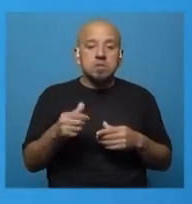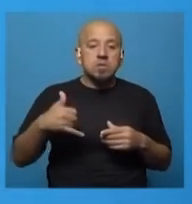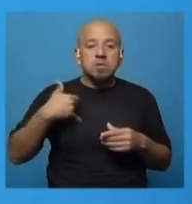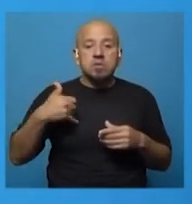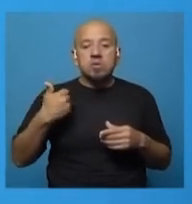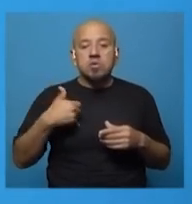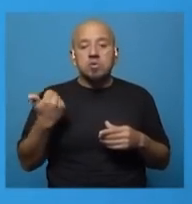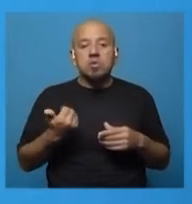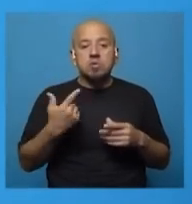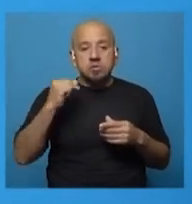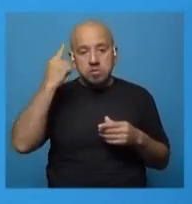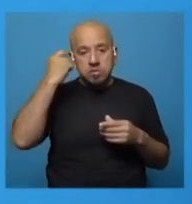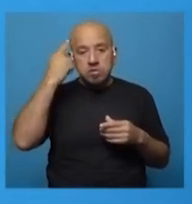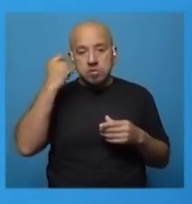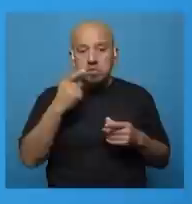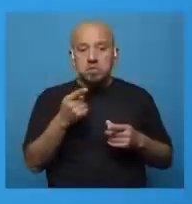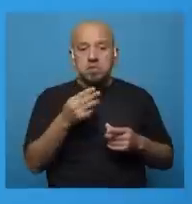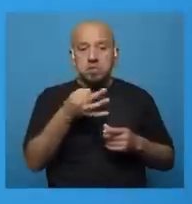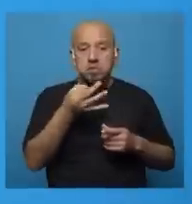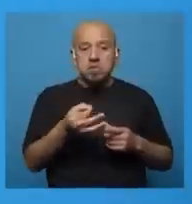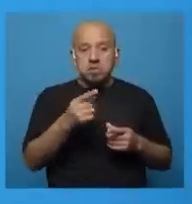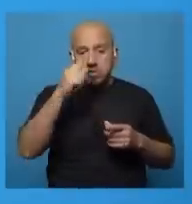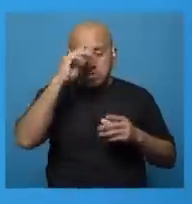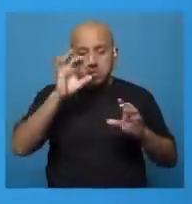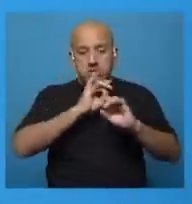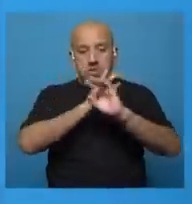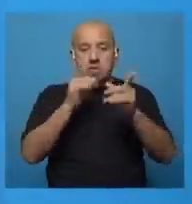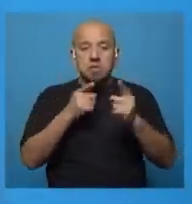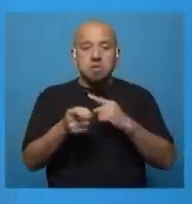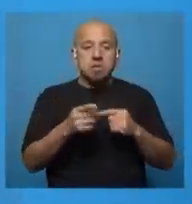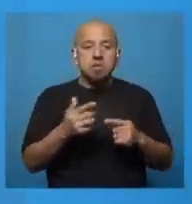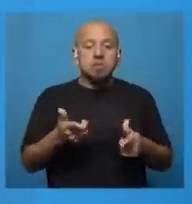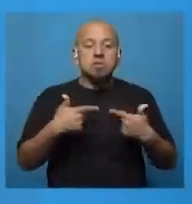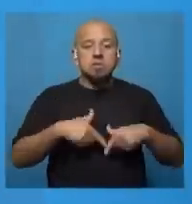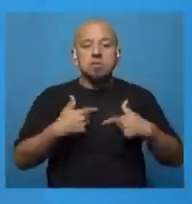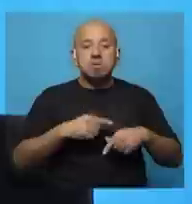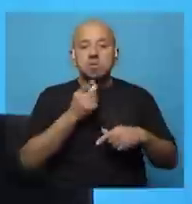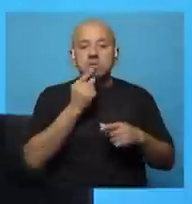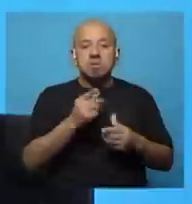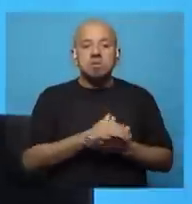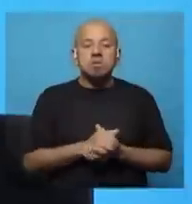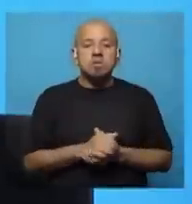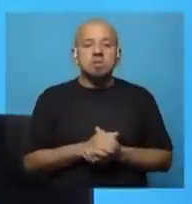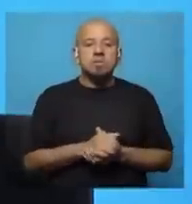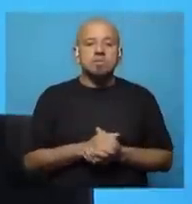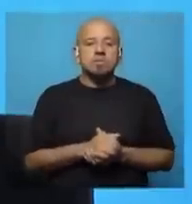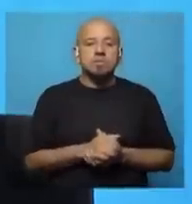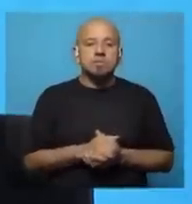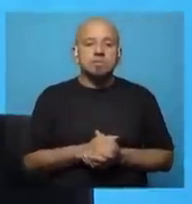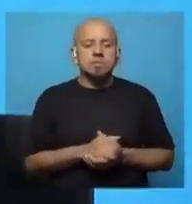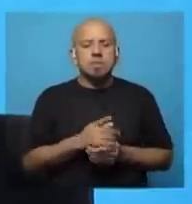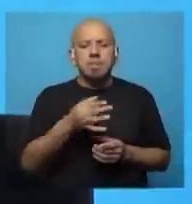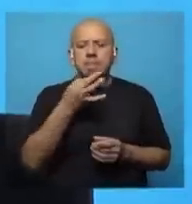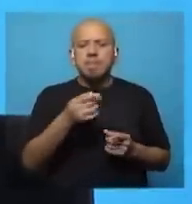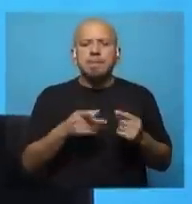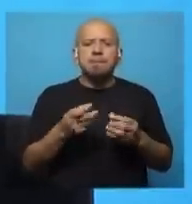joven y con tan poca experiencia la tenía mucho más clara que el canciller y el ministro del interior ahora tomando en cuenta todo esto que está mencionando